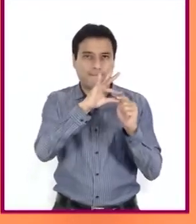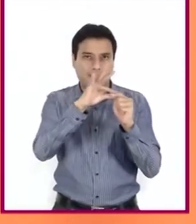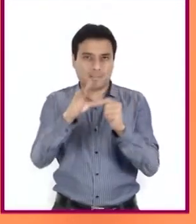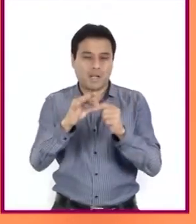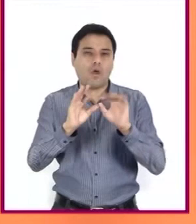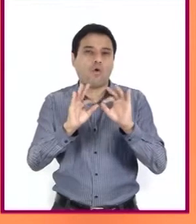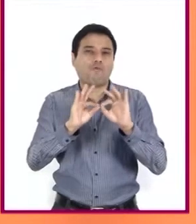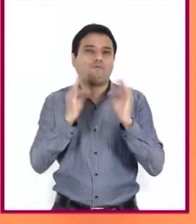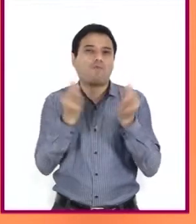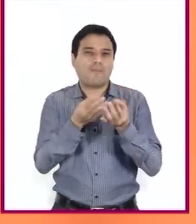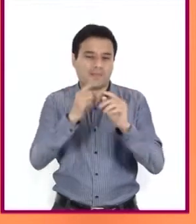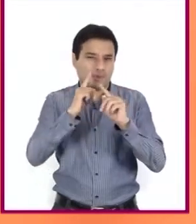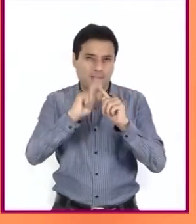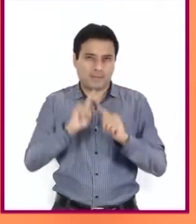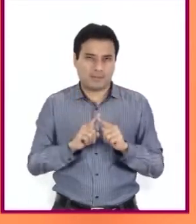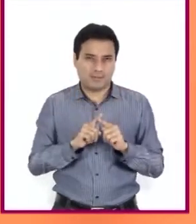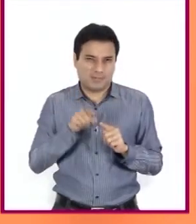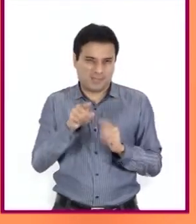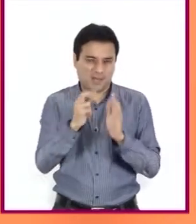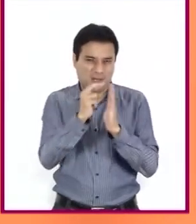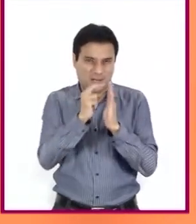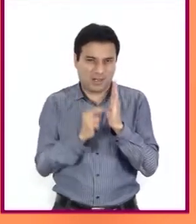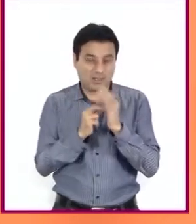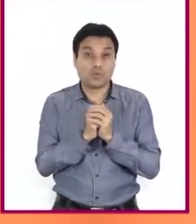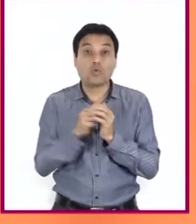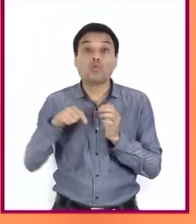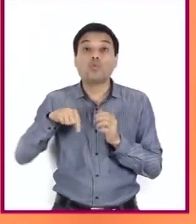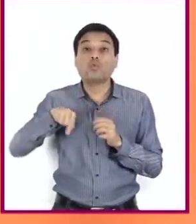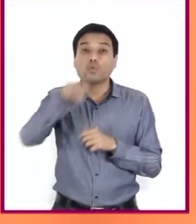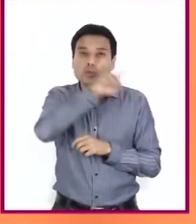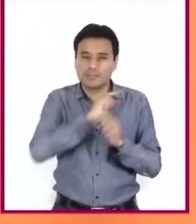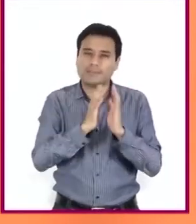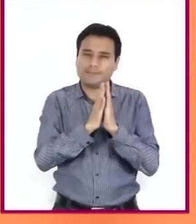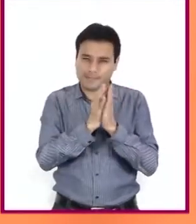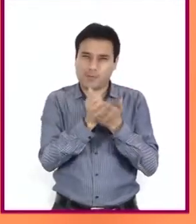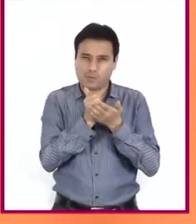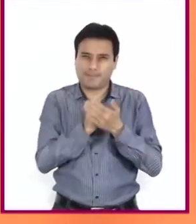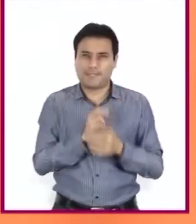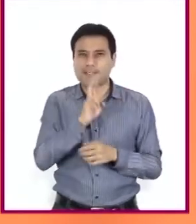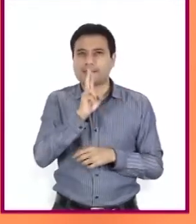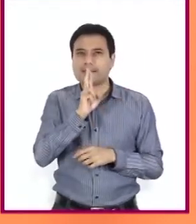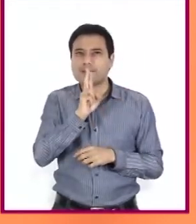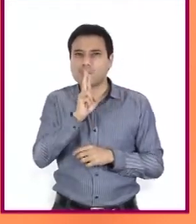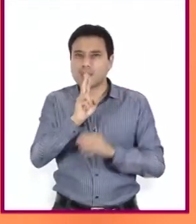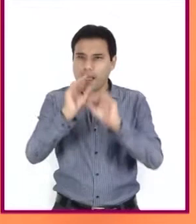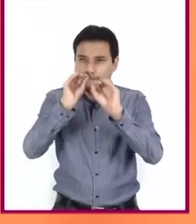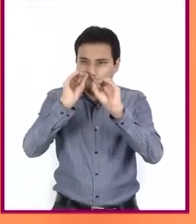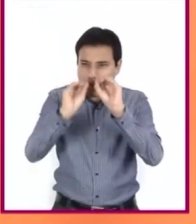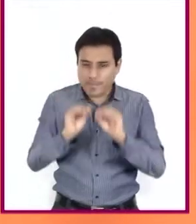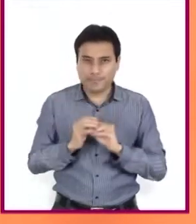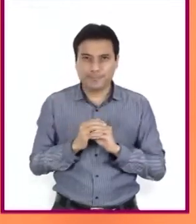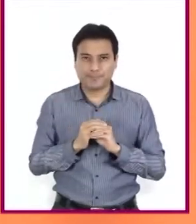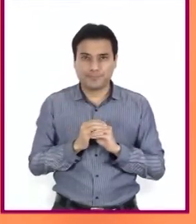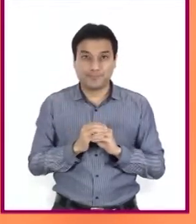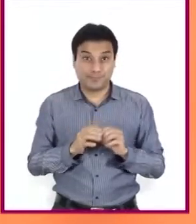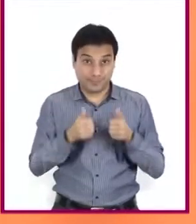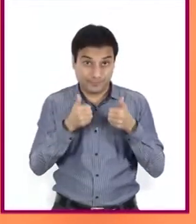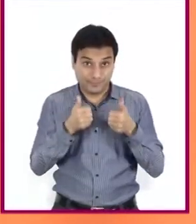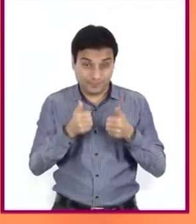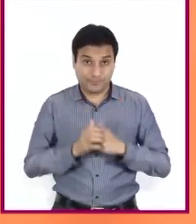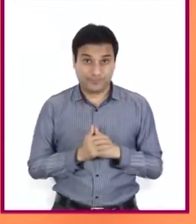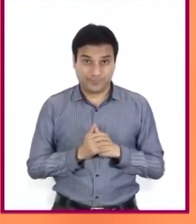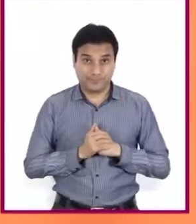figuras y la regla establecida y ustedes me ayudan a completar la tabla que representa una